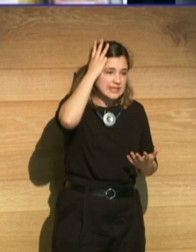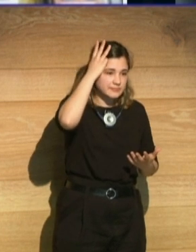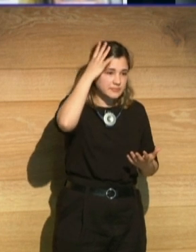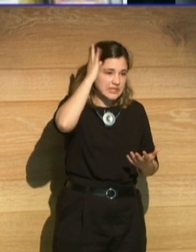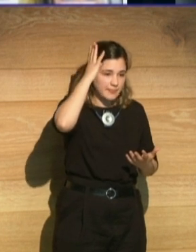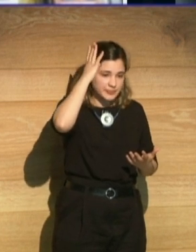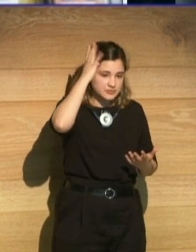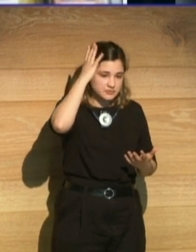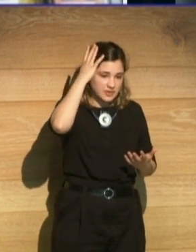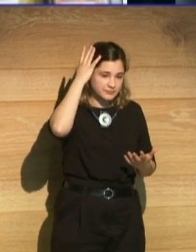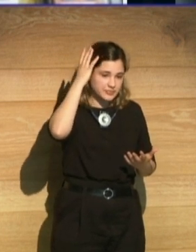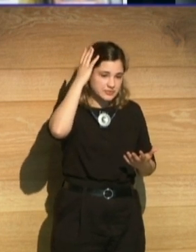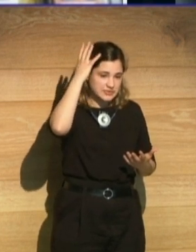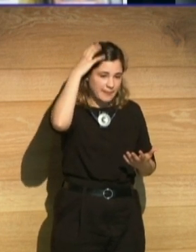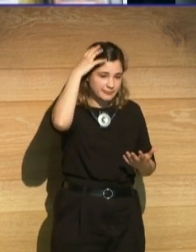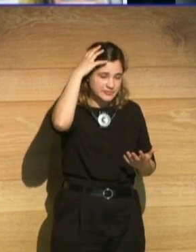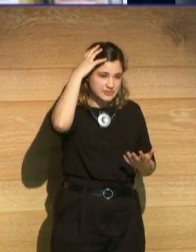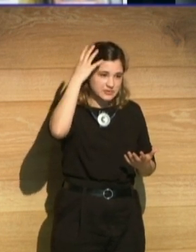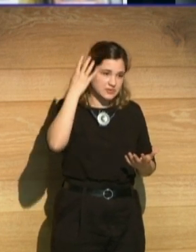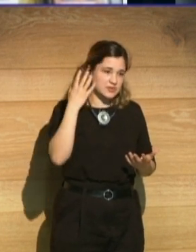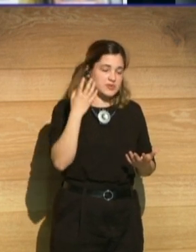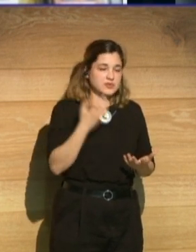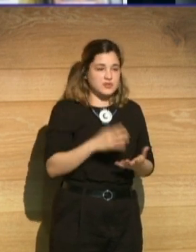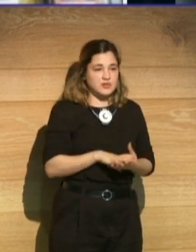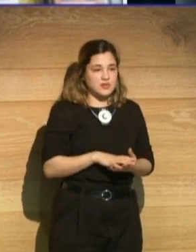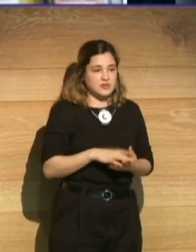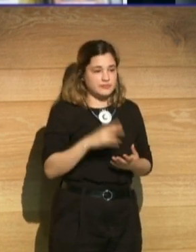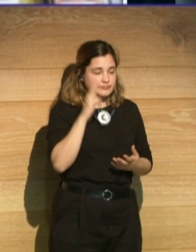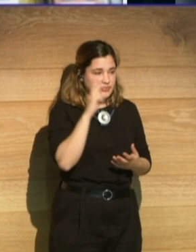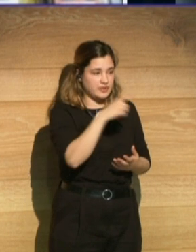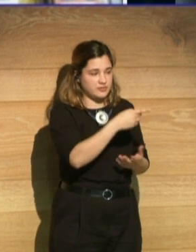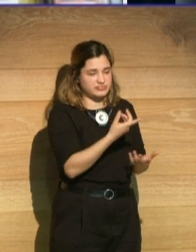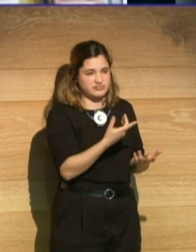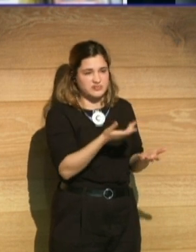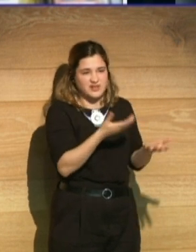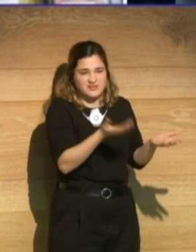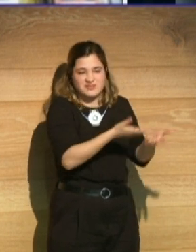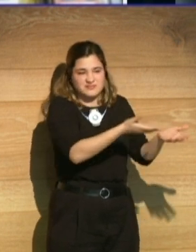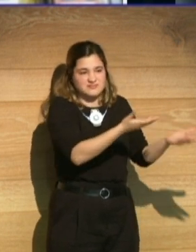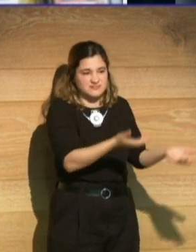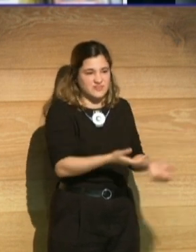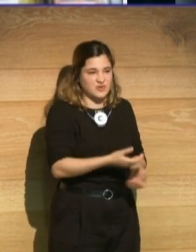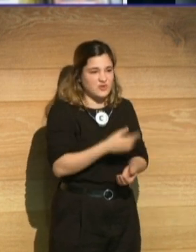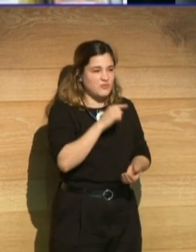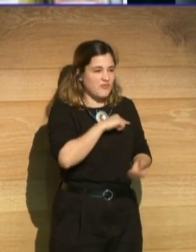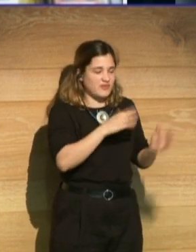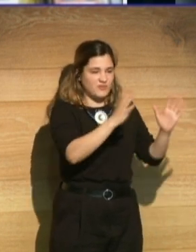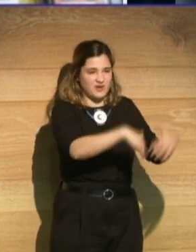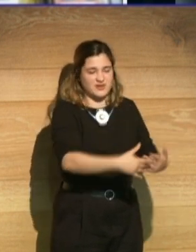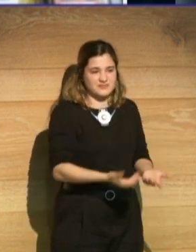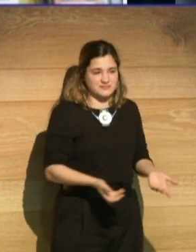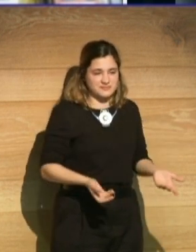está, pero mira este ser ridículo, vulgar, trivial, inmoral.